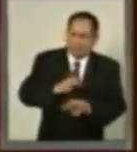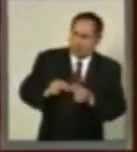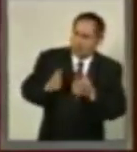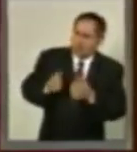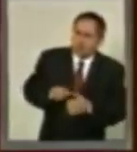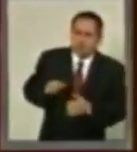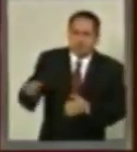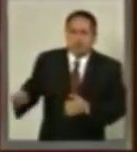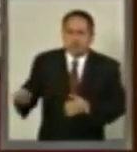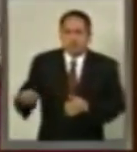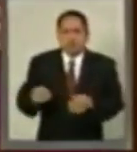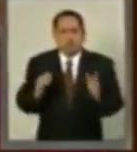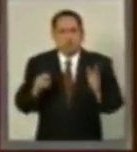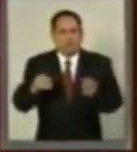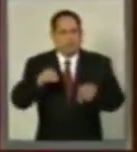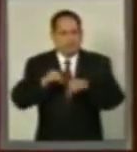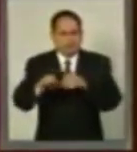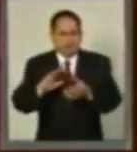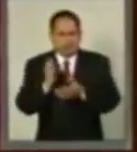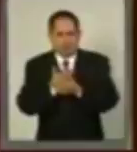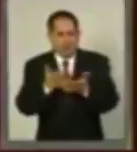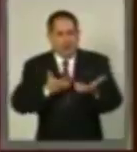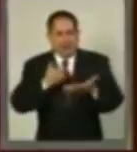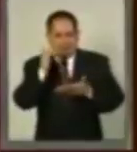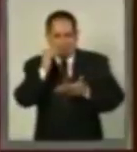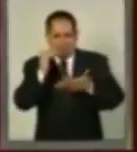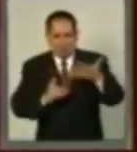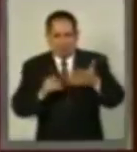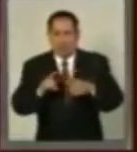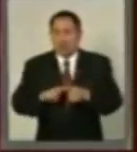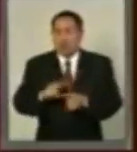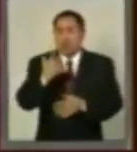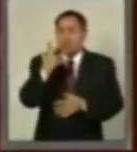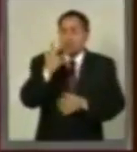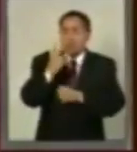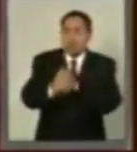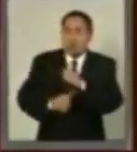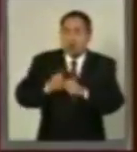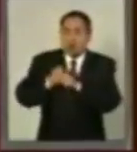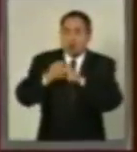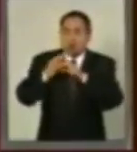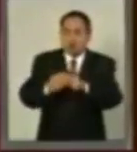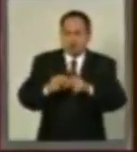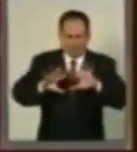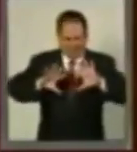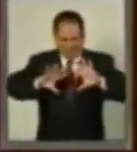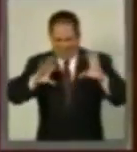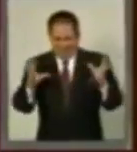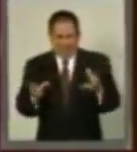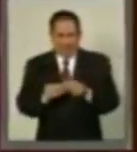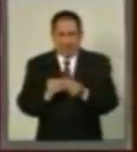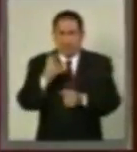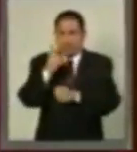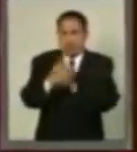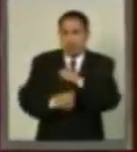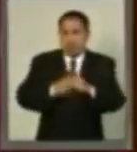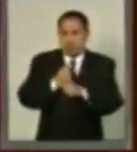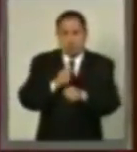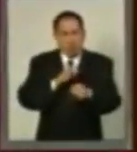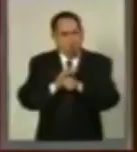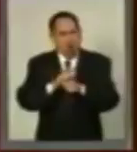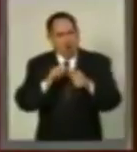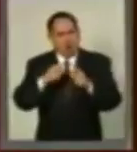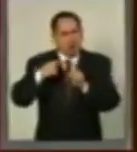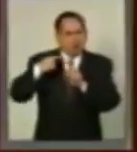aquí, este trabajo que realicé donde se habla de los 5 años en una síntesis, 5 años de los logros